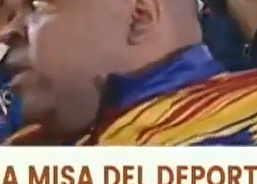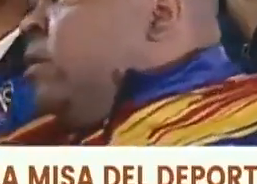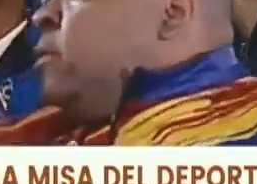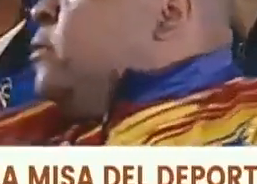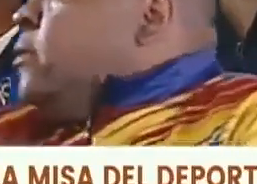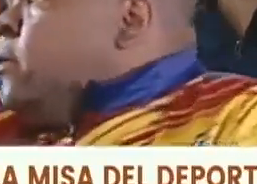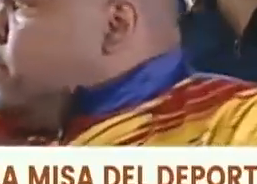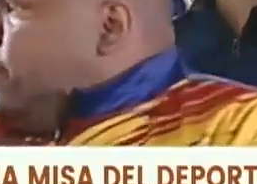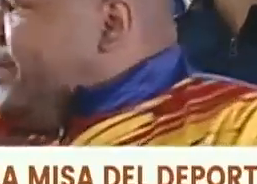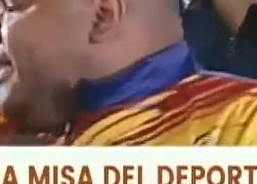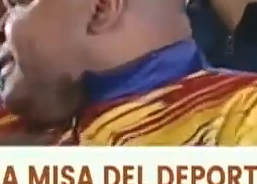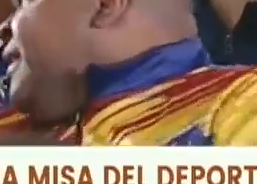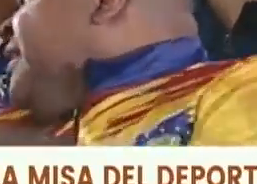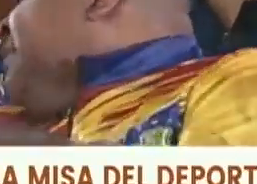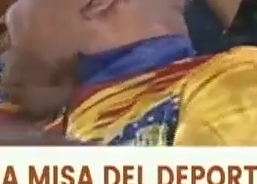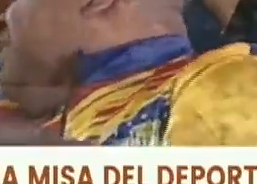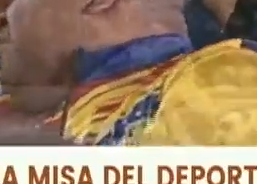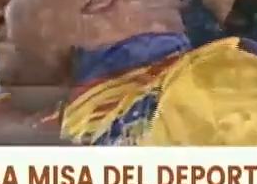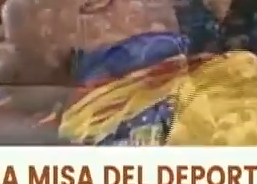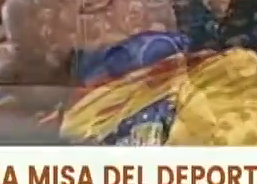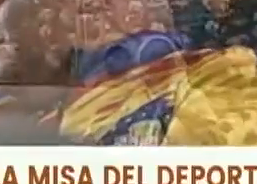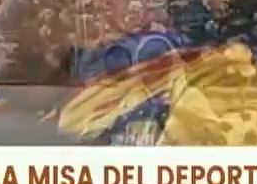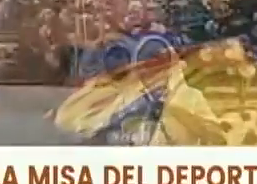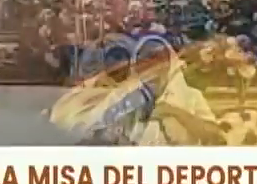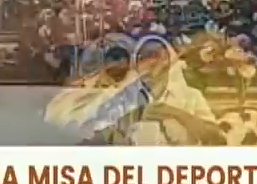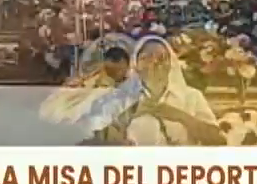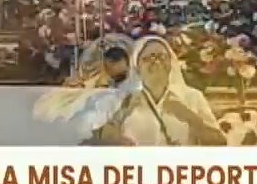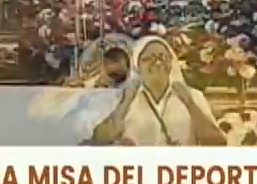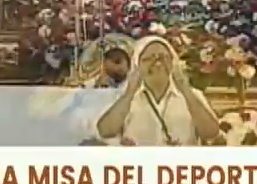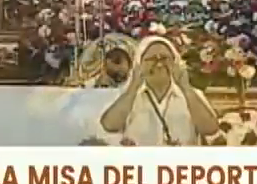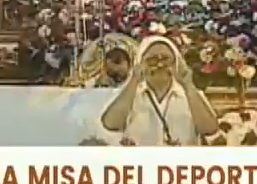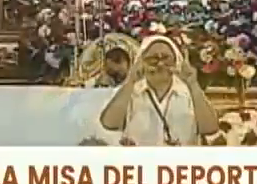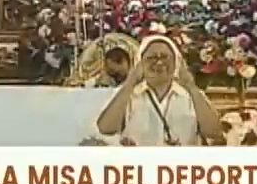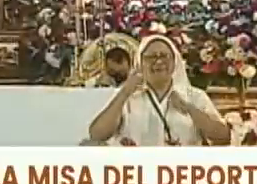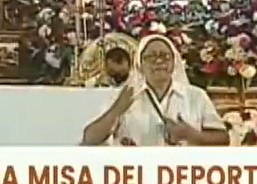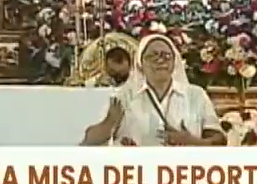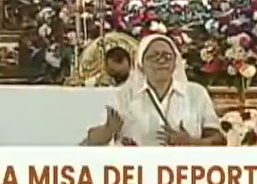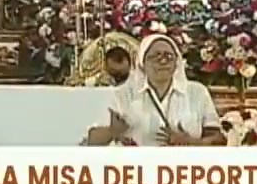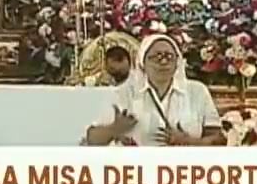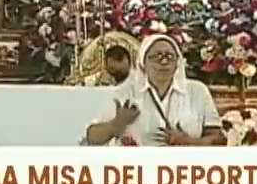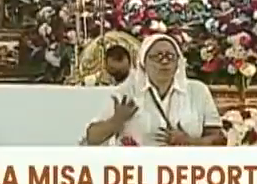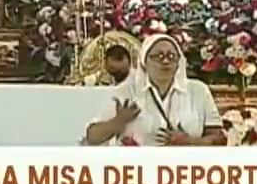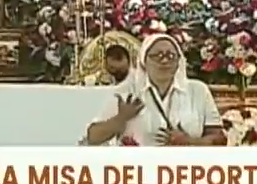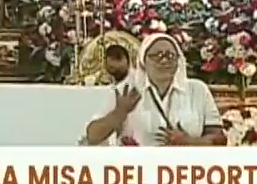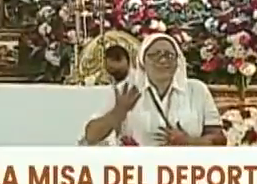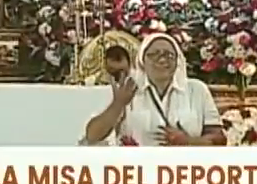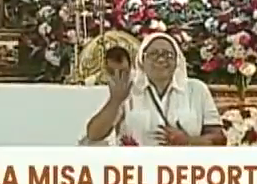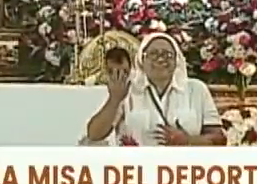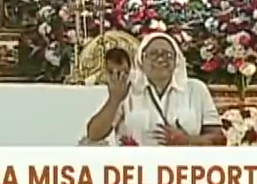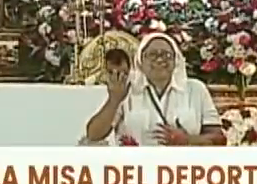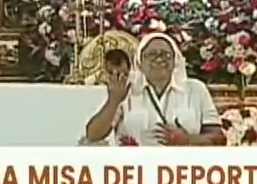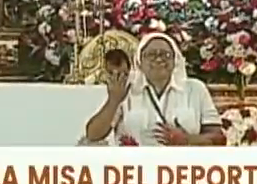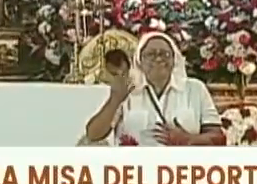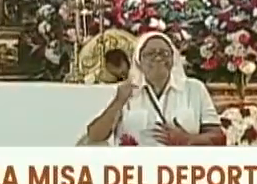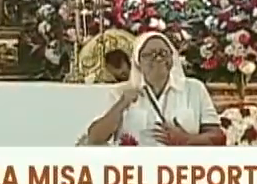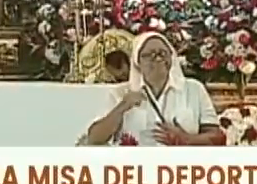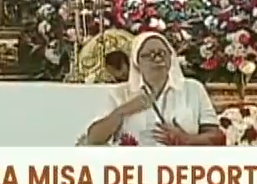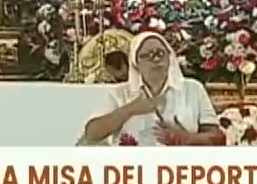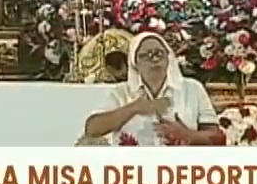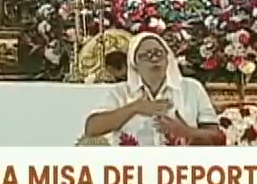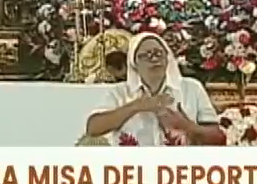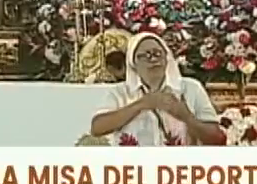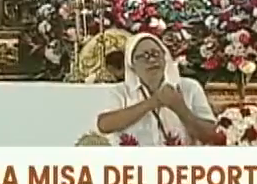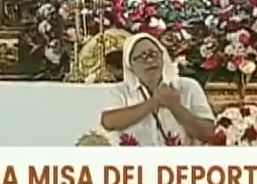la cosa extraordinaria se puede amar a Dios en la persona del niño lindo